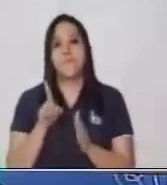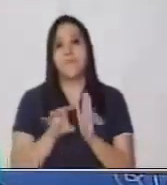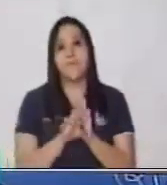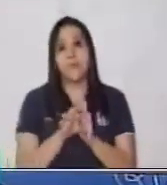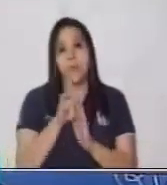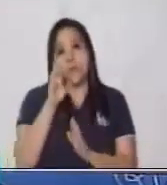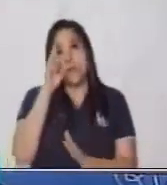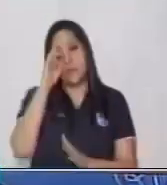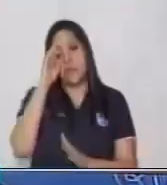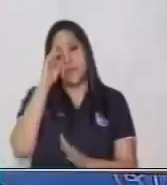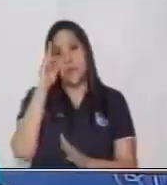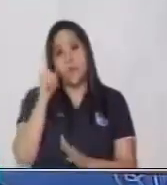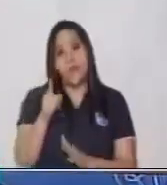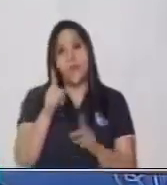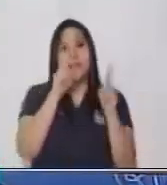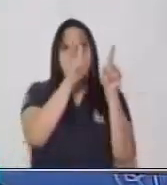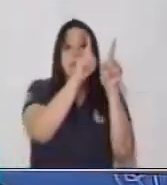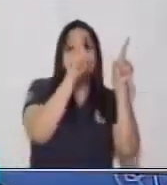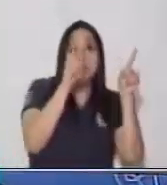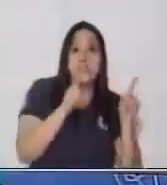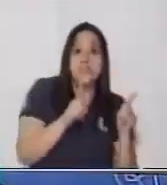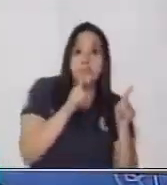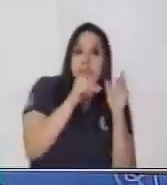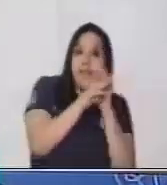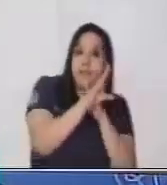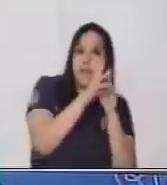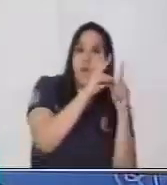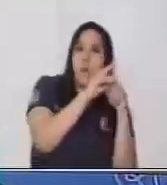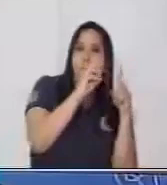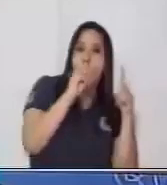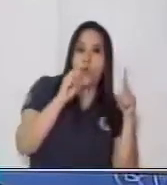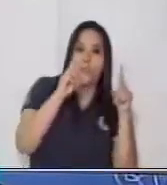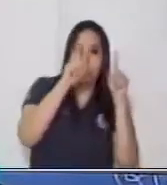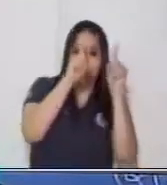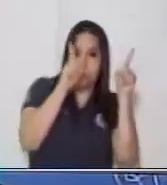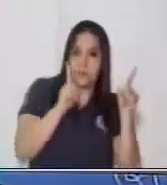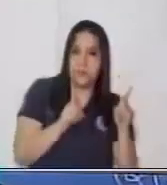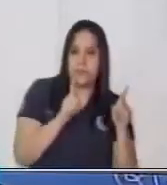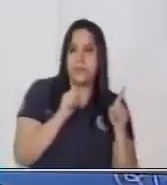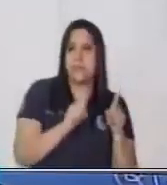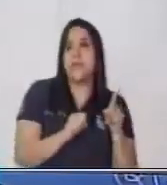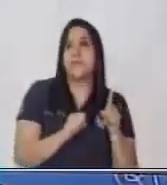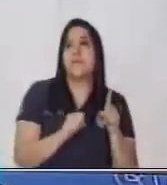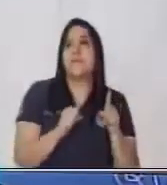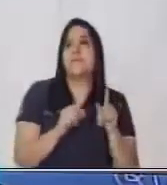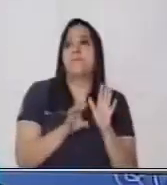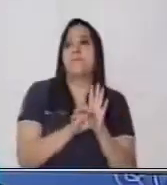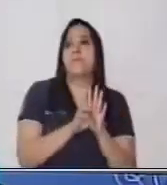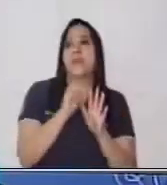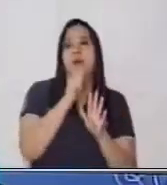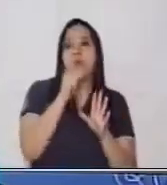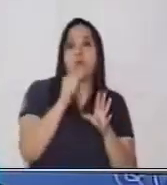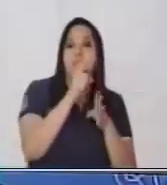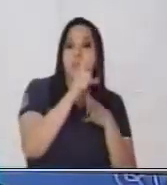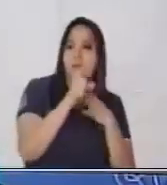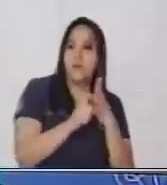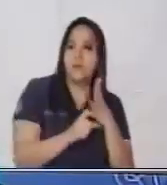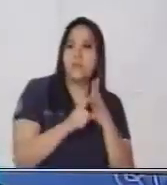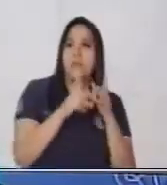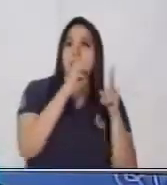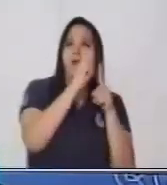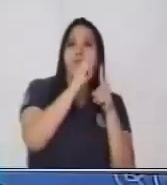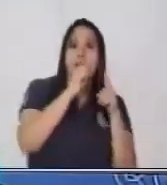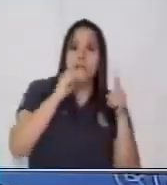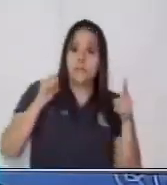un paréntesis, las proposiciones, ¿ok? La siguiente es que la oración completa